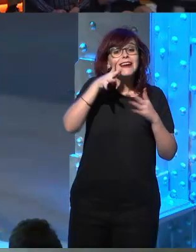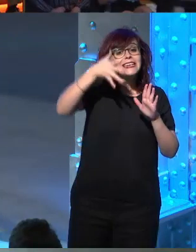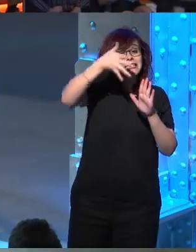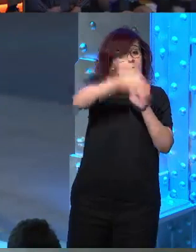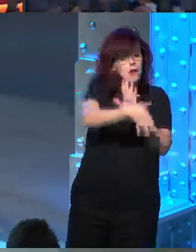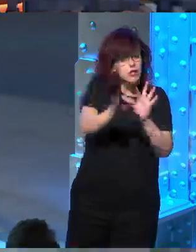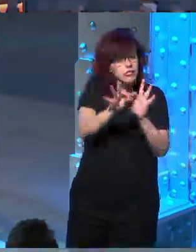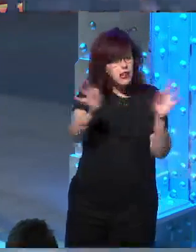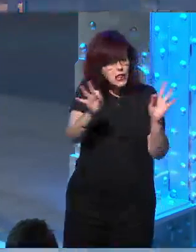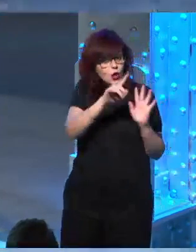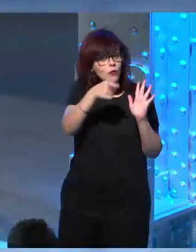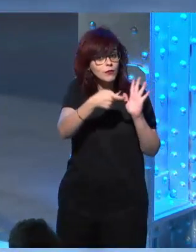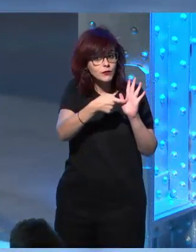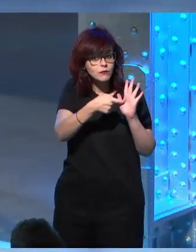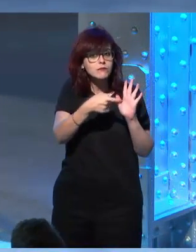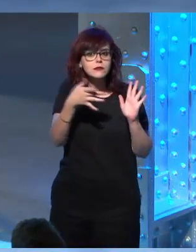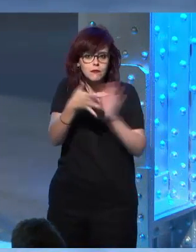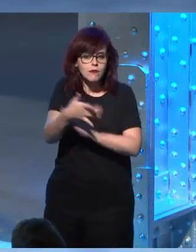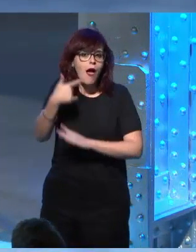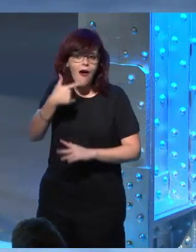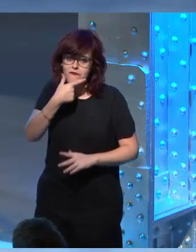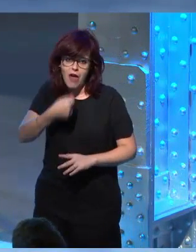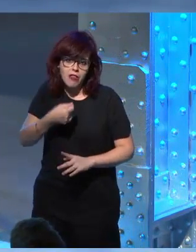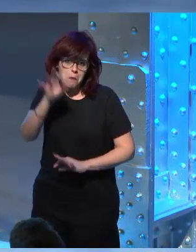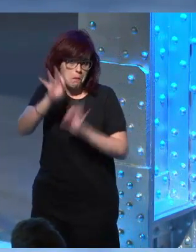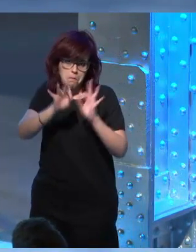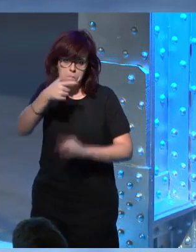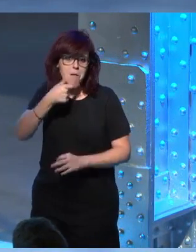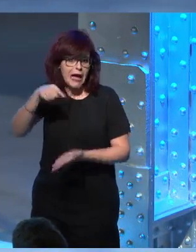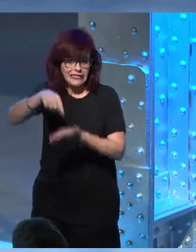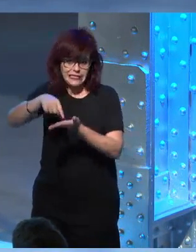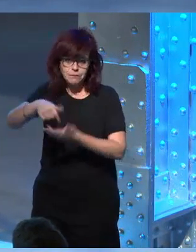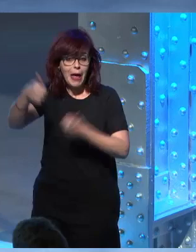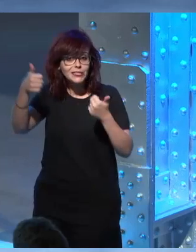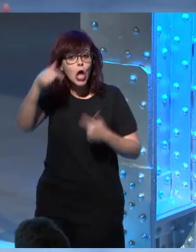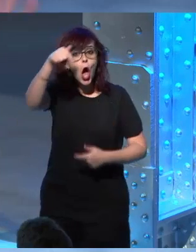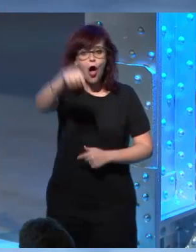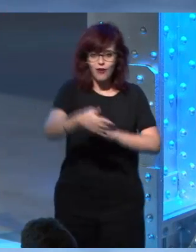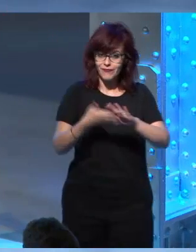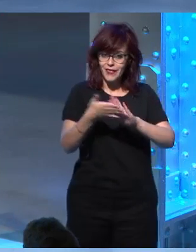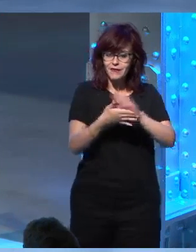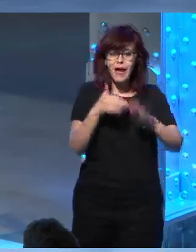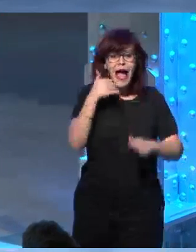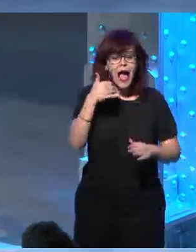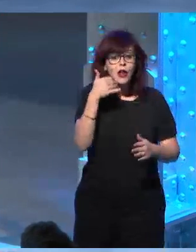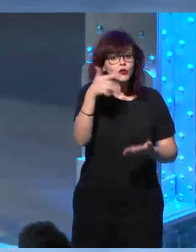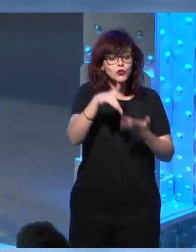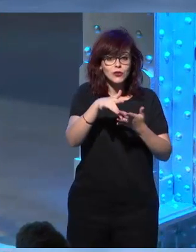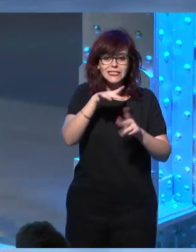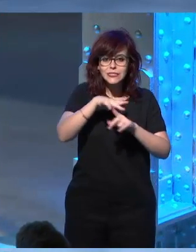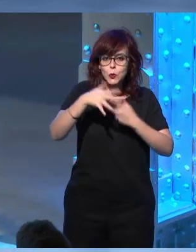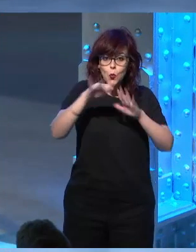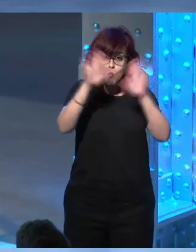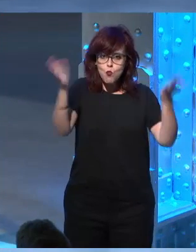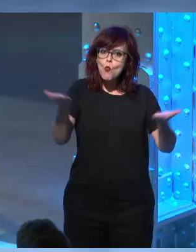completa, suele ser la más probable. Hoy estamos aquí para hablar de eso, de cómo explicar de una manera sencilla un